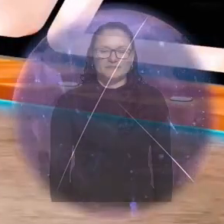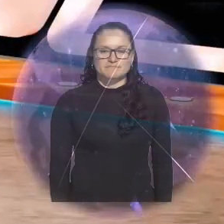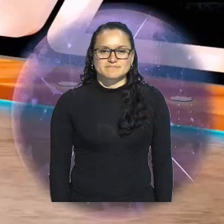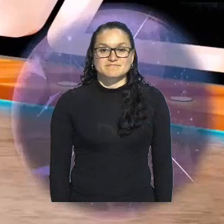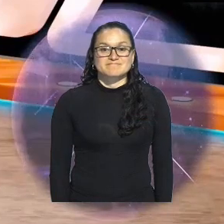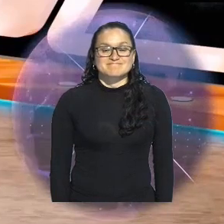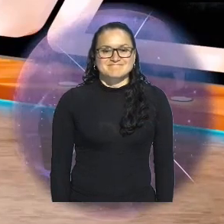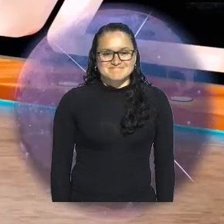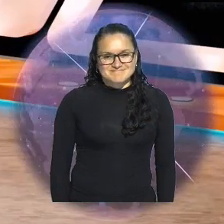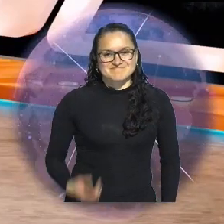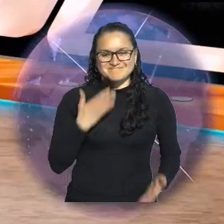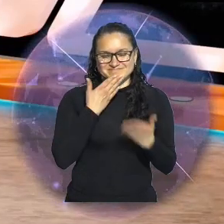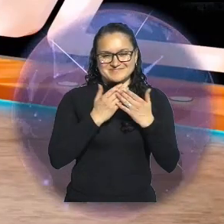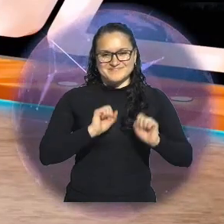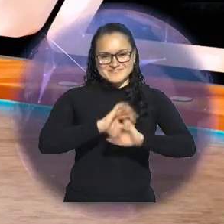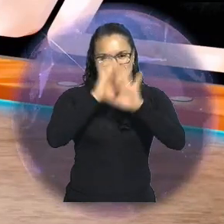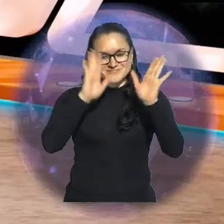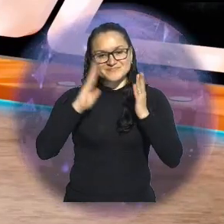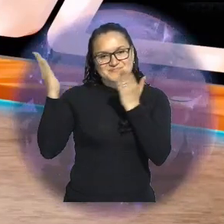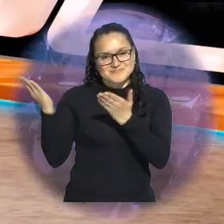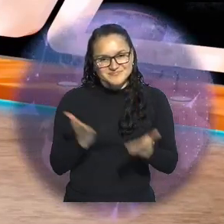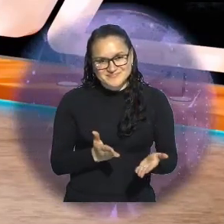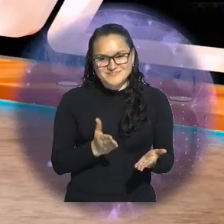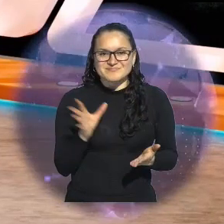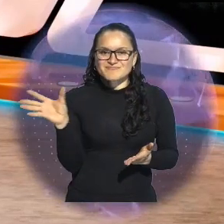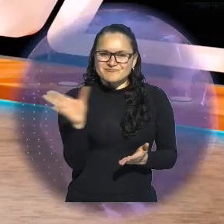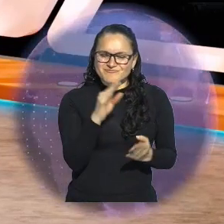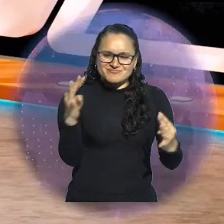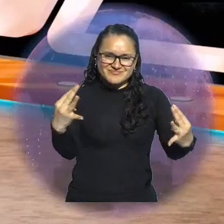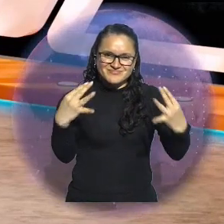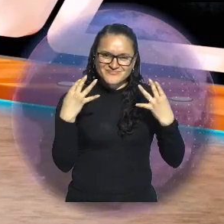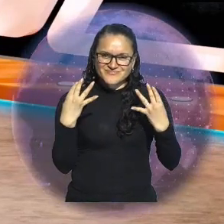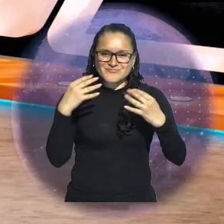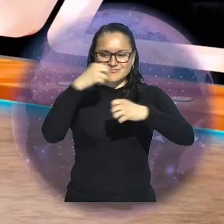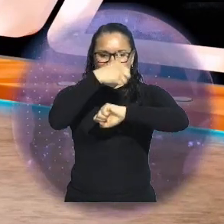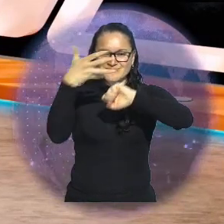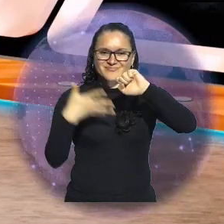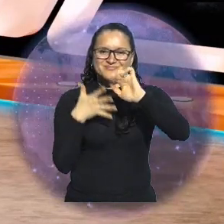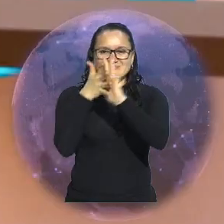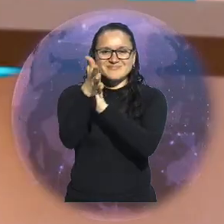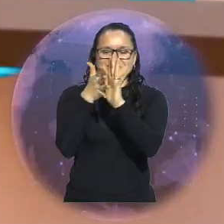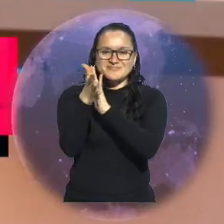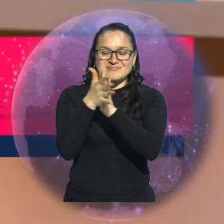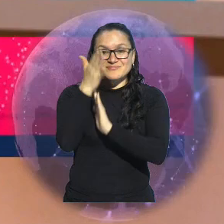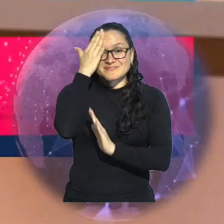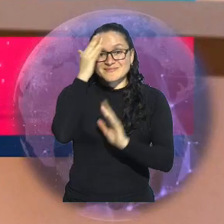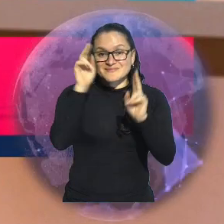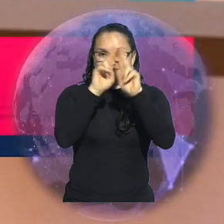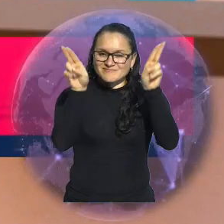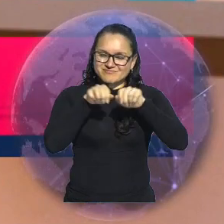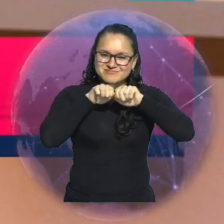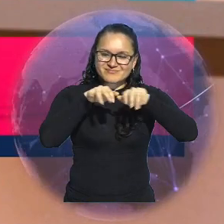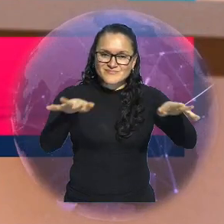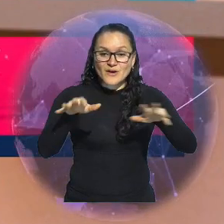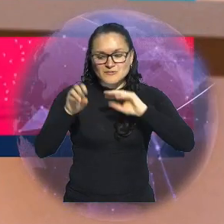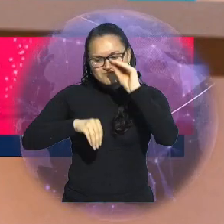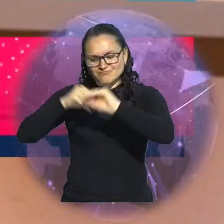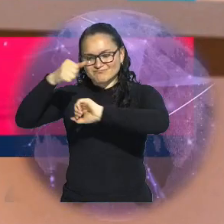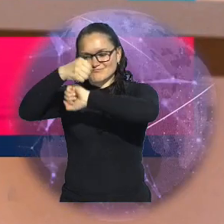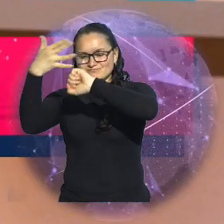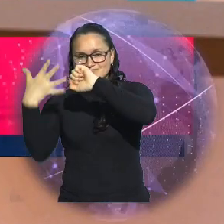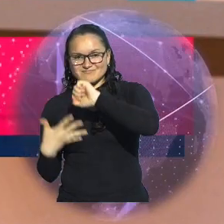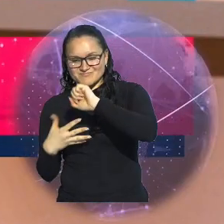buenos días bienvenidos a una nueva emisión de crc al día un programa en línea desarrollado por la comisión de regulación de